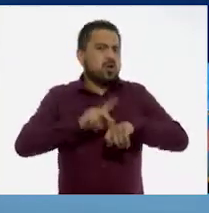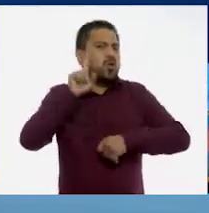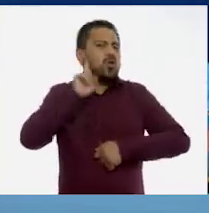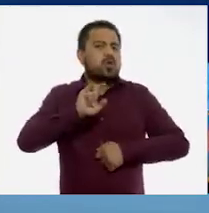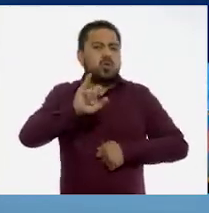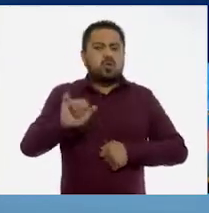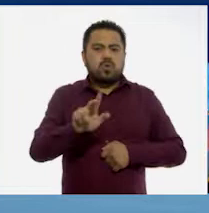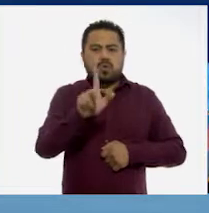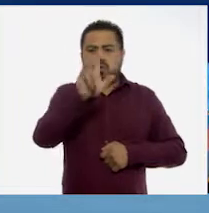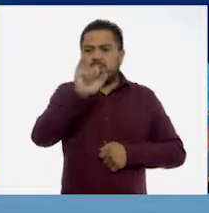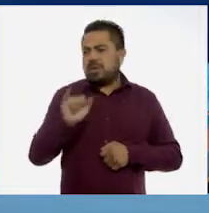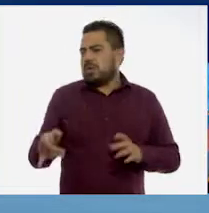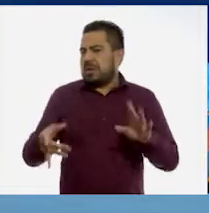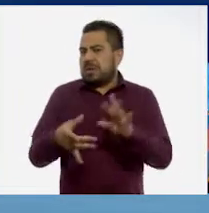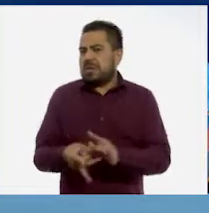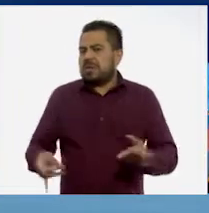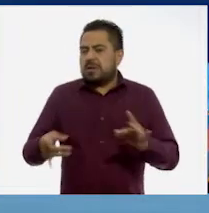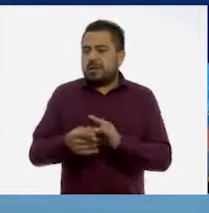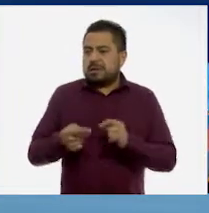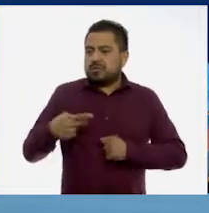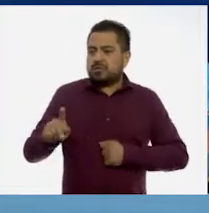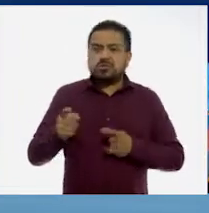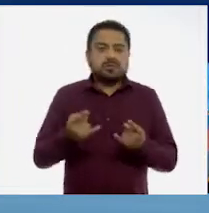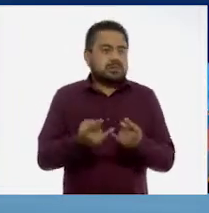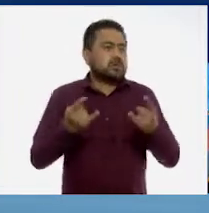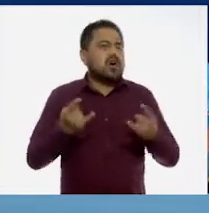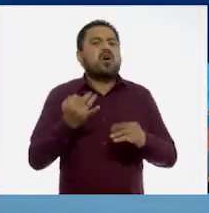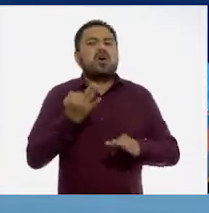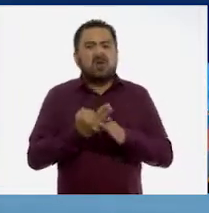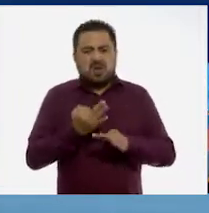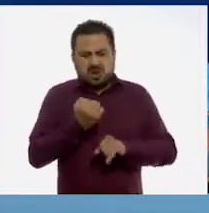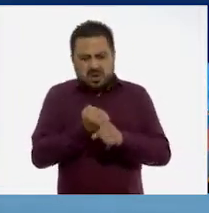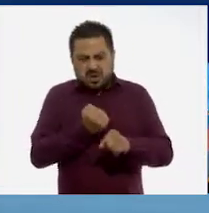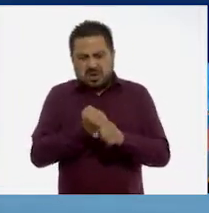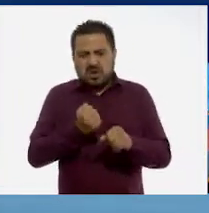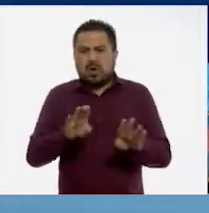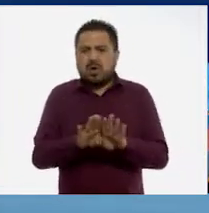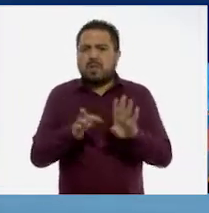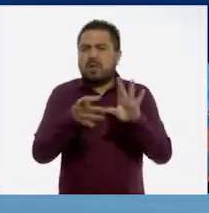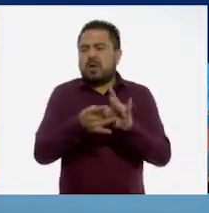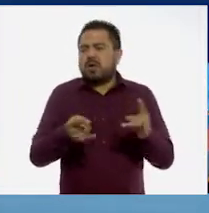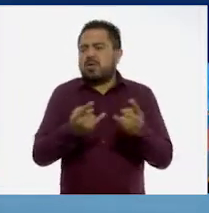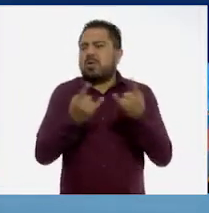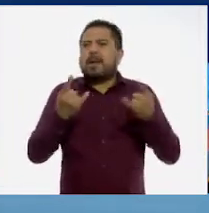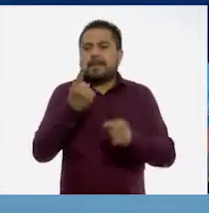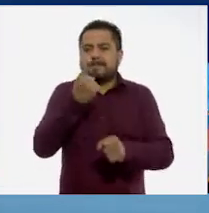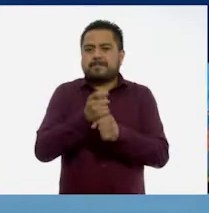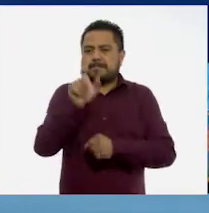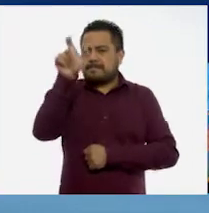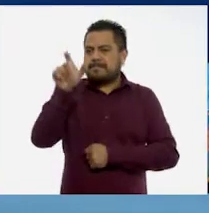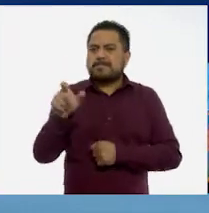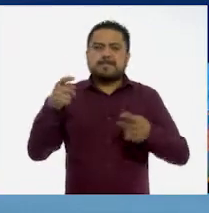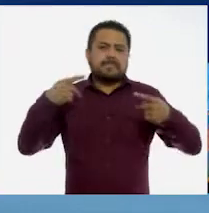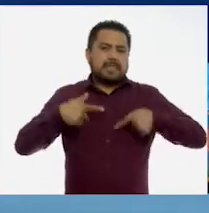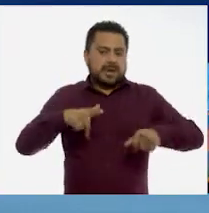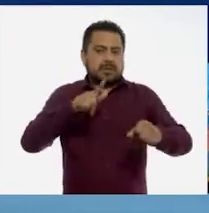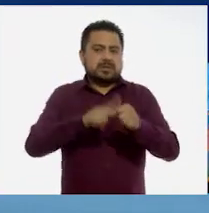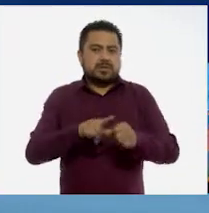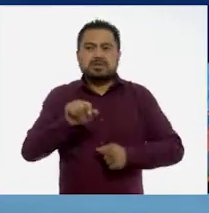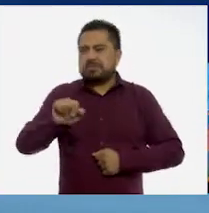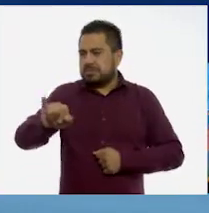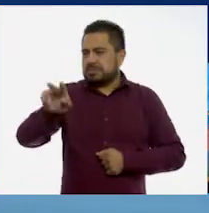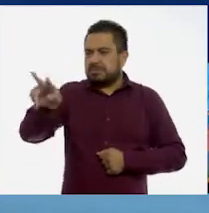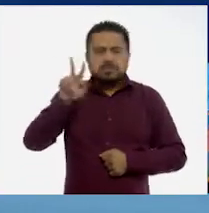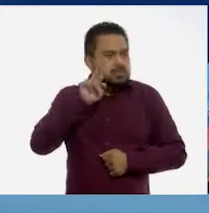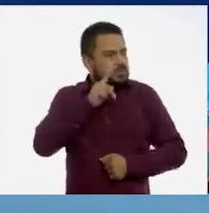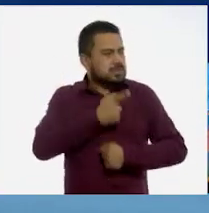Julia la que nos cuente su historia. Vamos a intentar ponerla como narradora en primera persona. Verás que va a ser